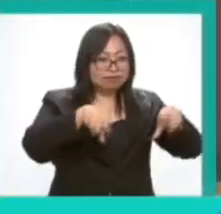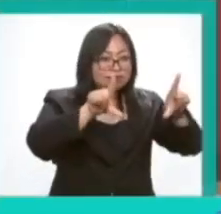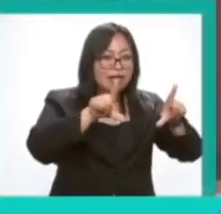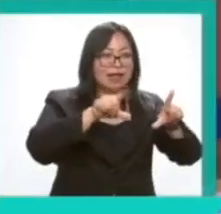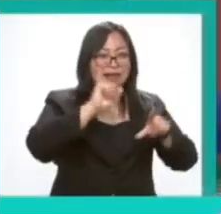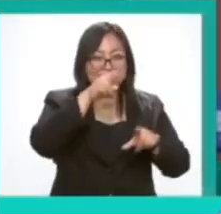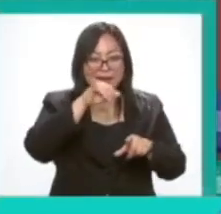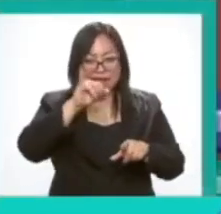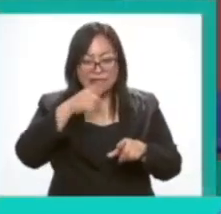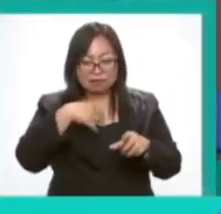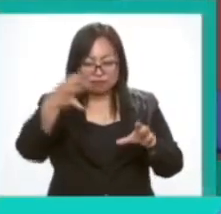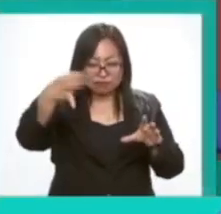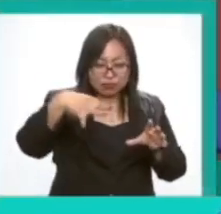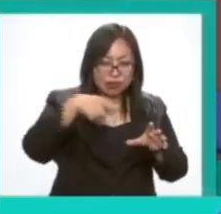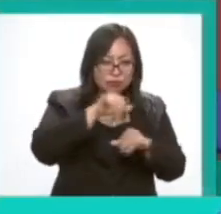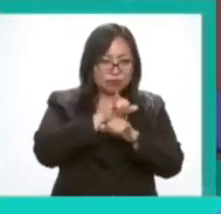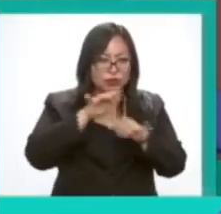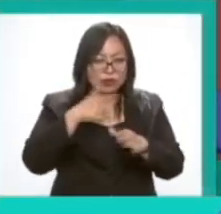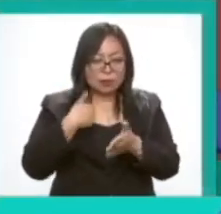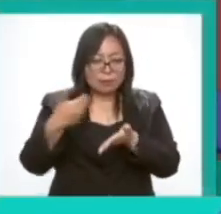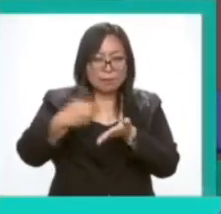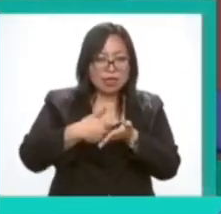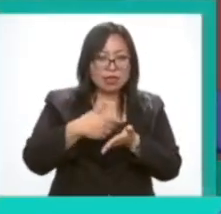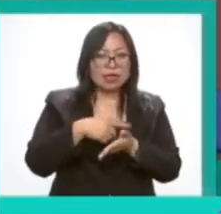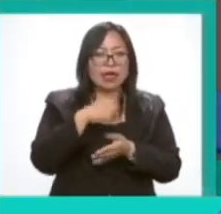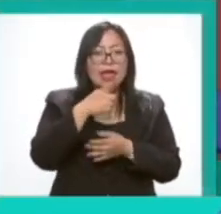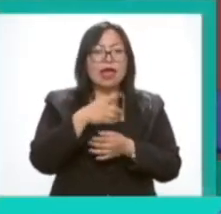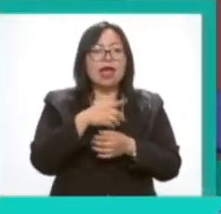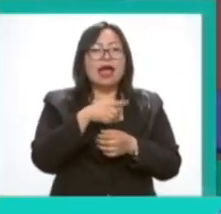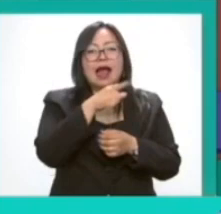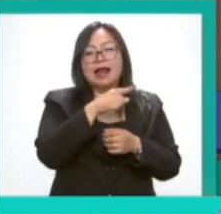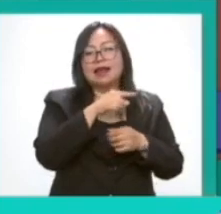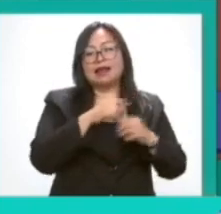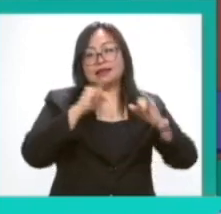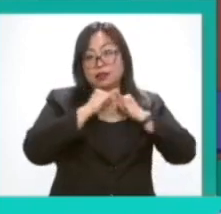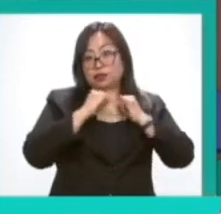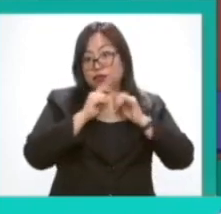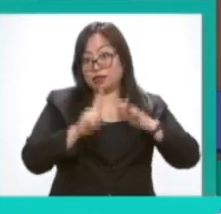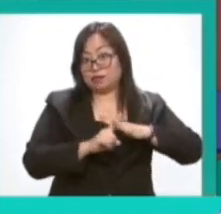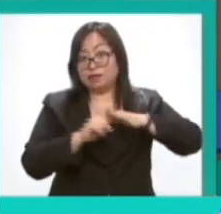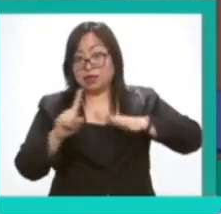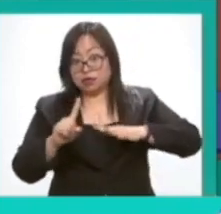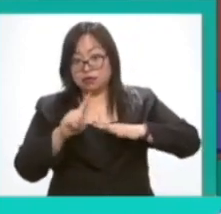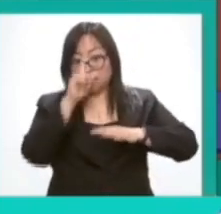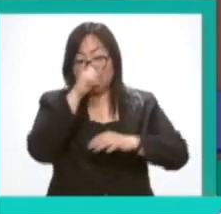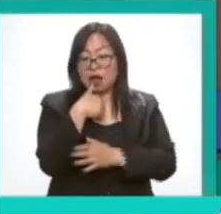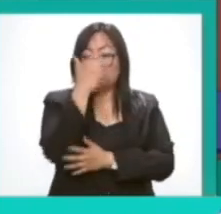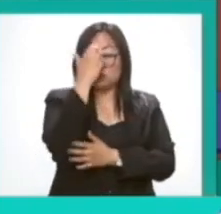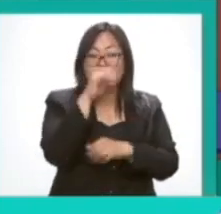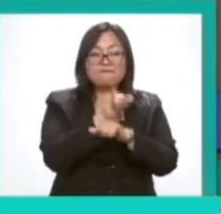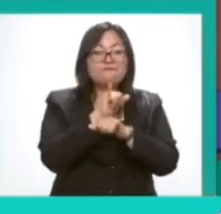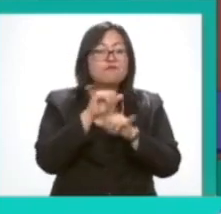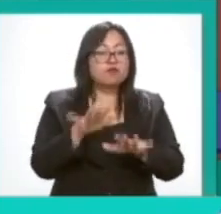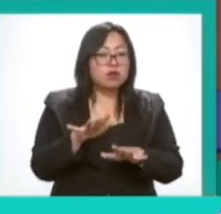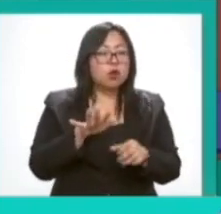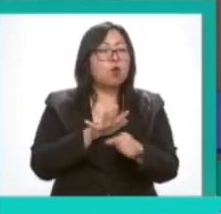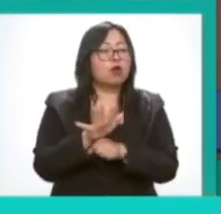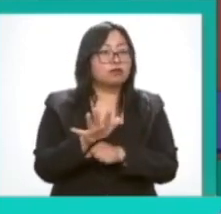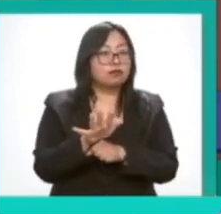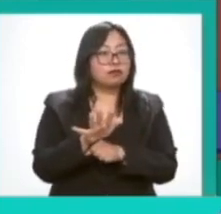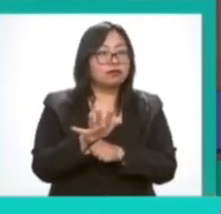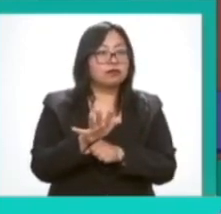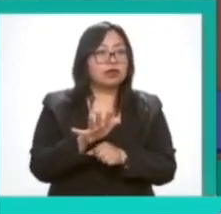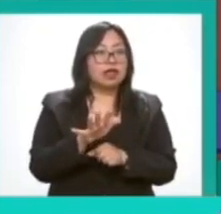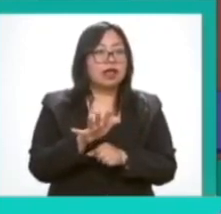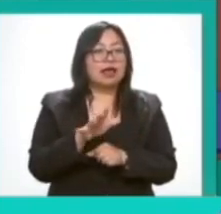una persona solicitó al Instituto Nacional de Migración conocer la siguiente información sobre un